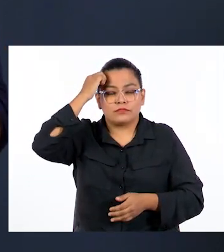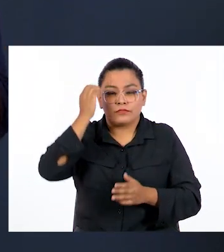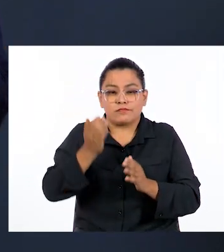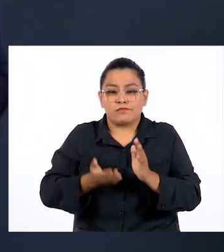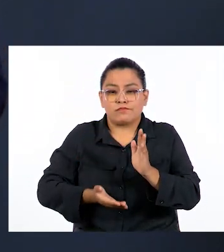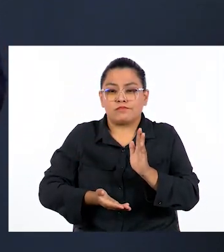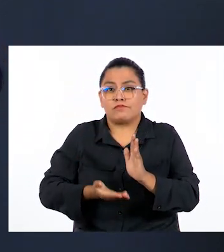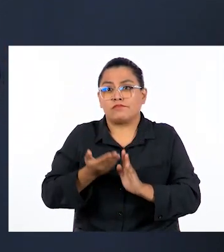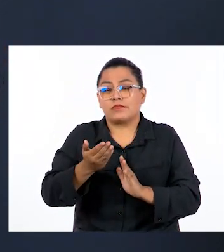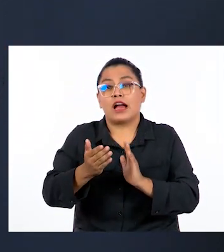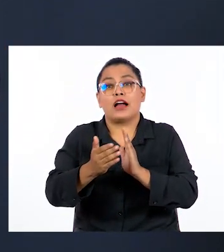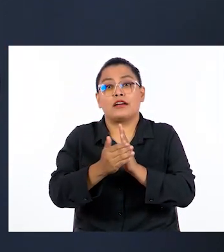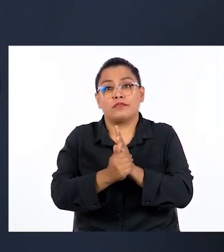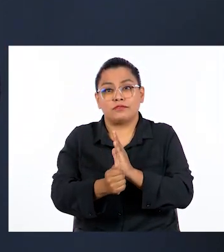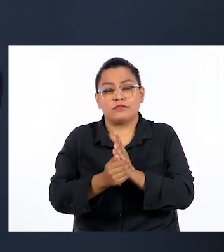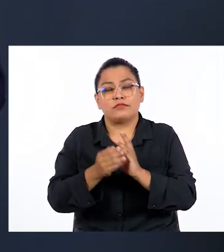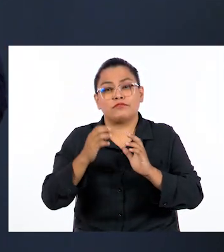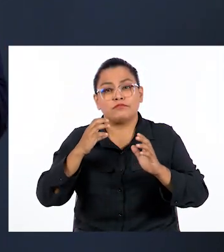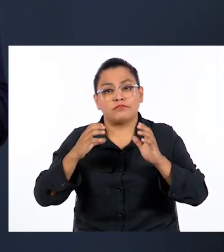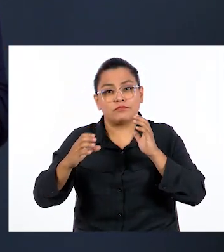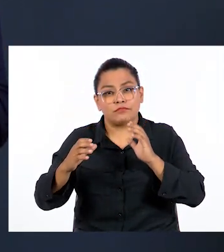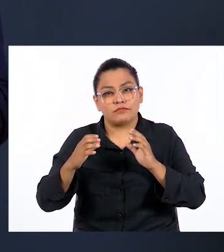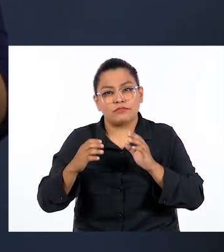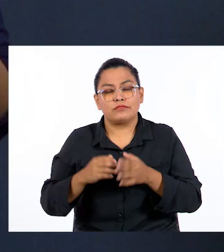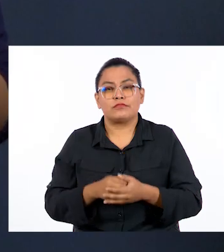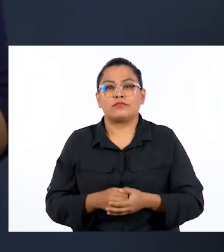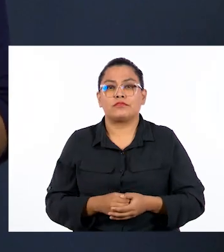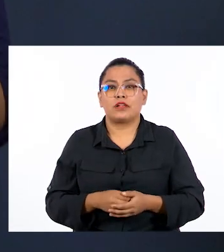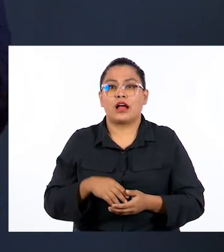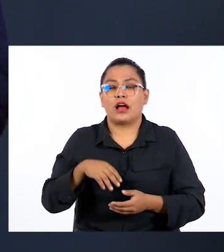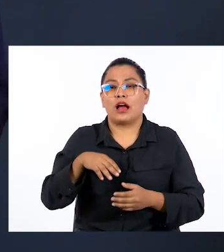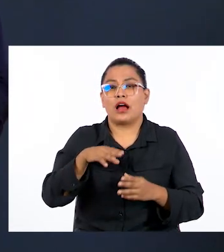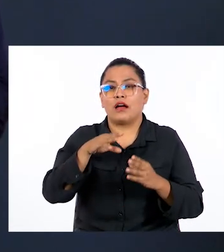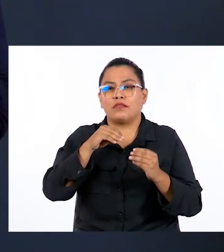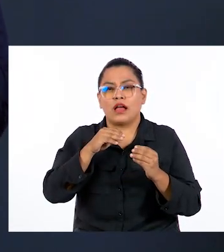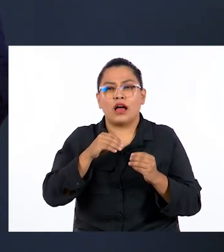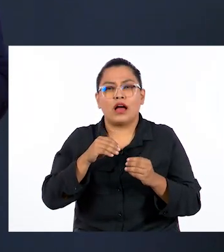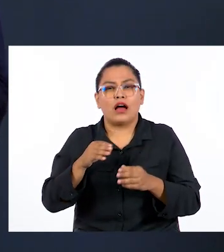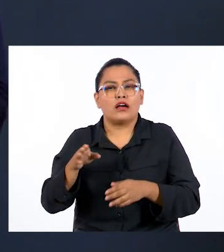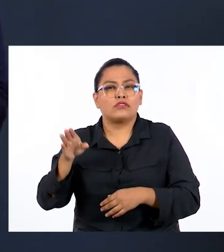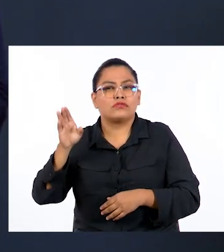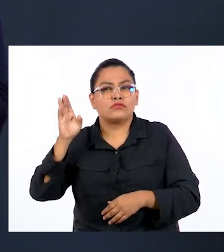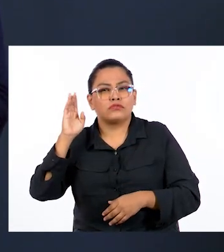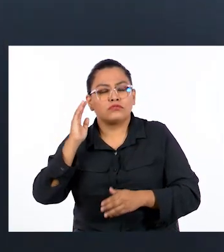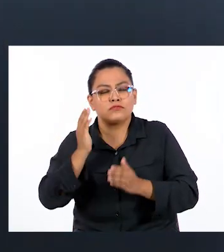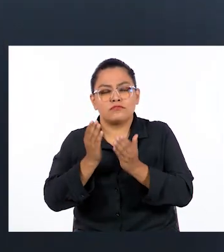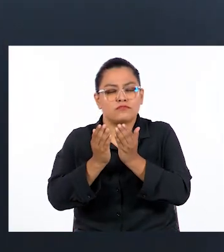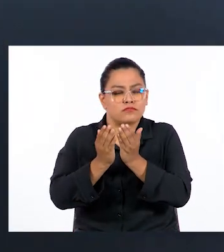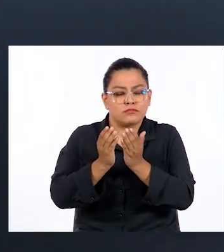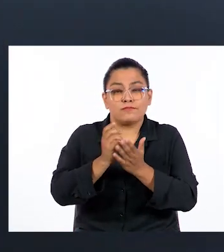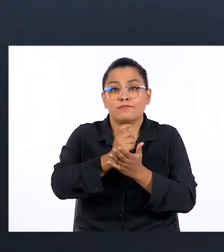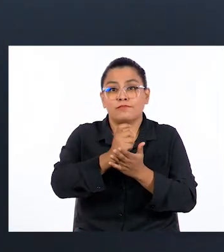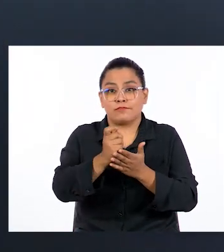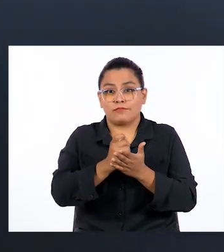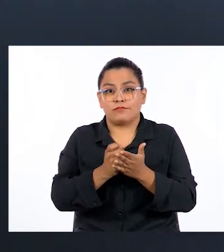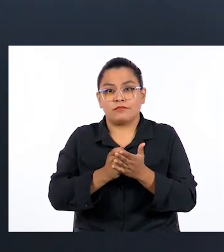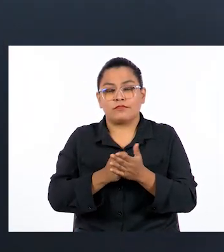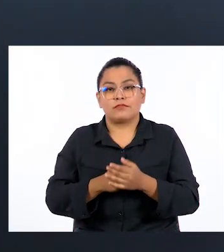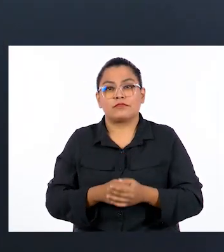las macrohabilidades de la comunicación, que son hablar, escuchar, leer, escribir.